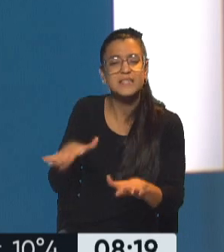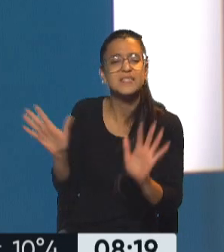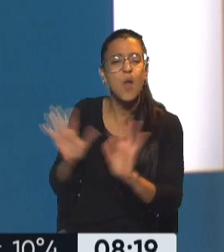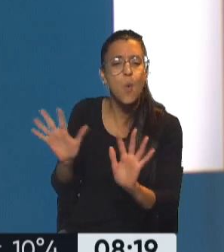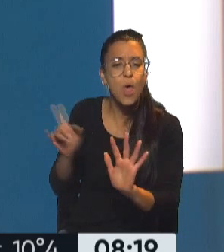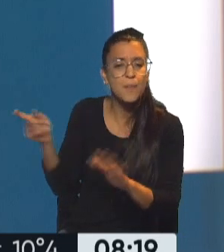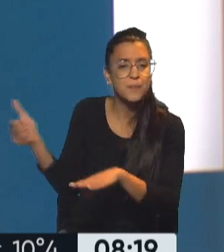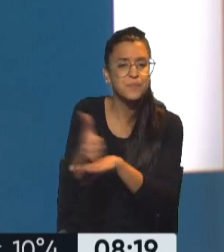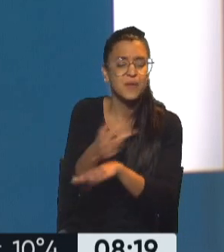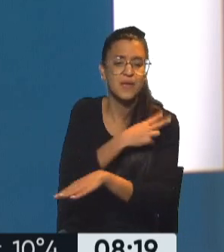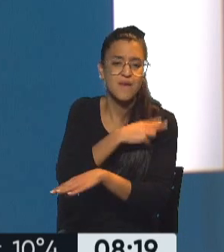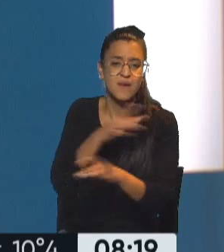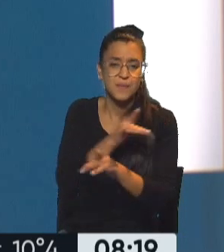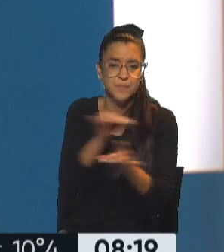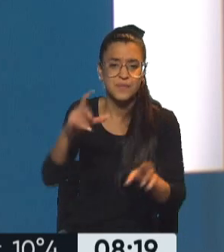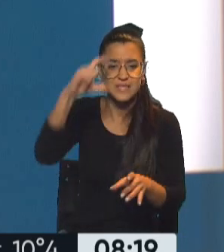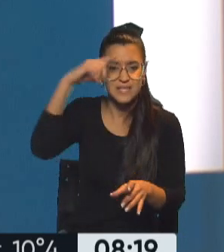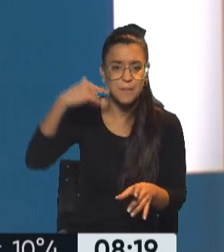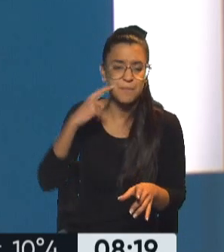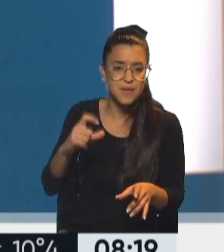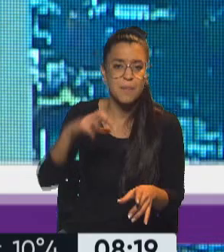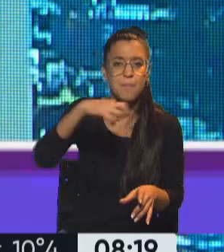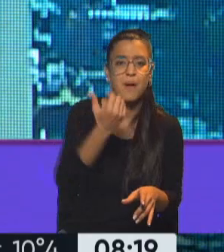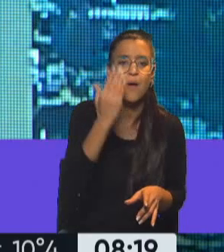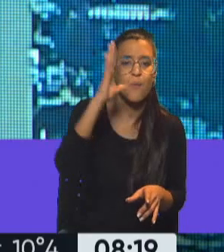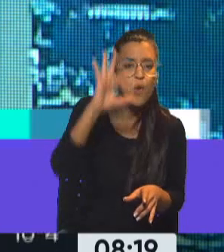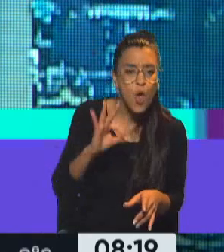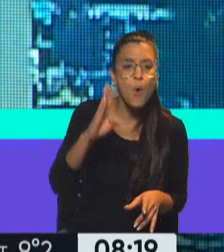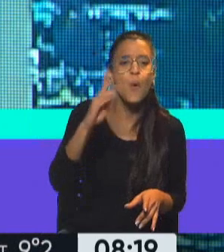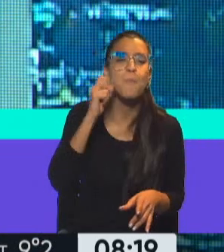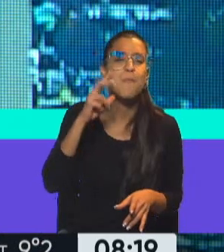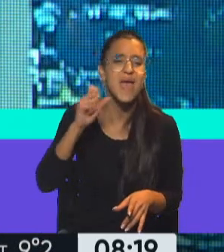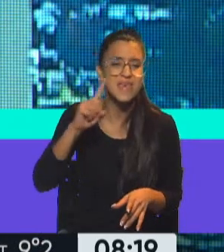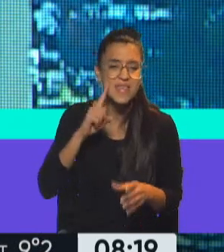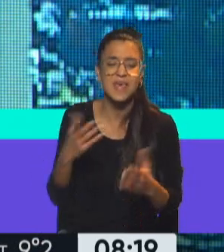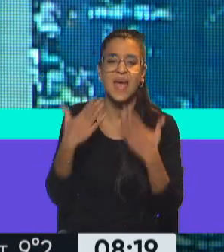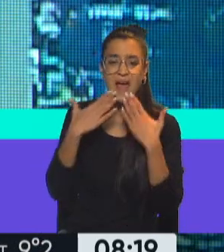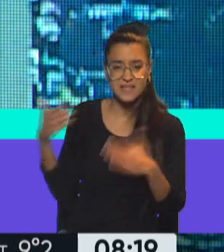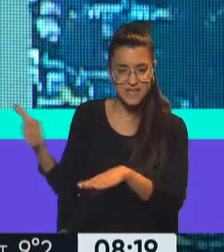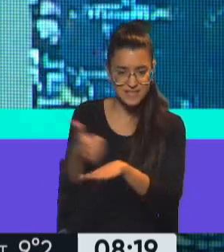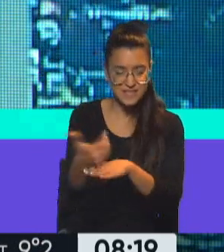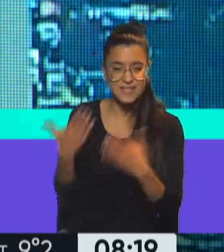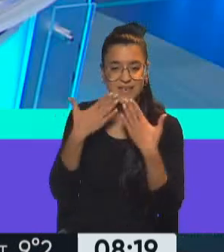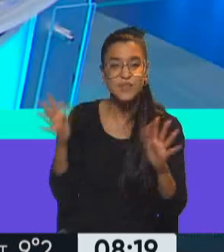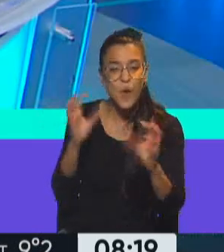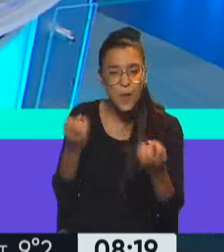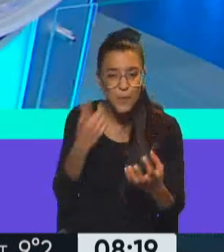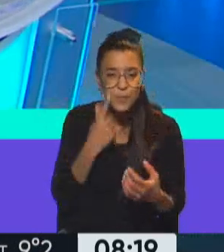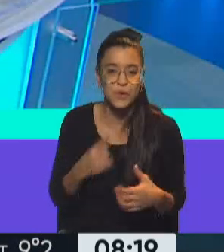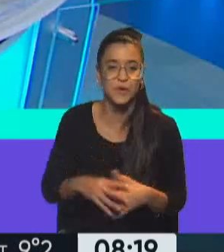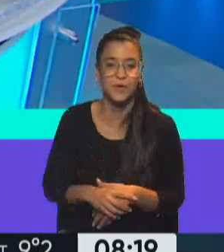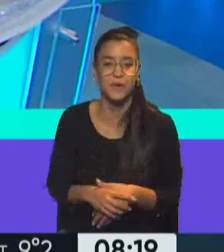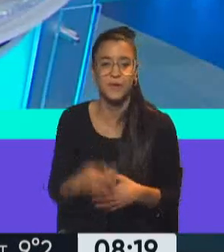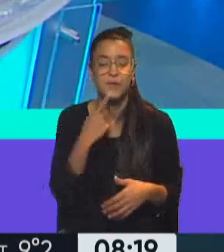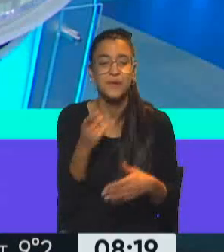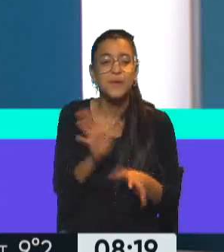a quien es jefe de infectología del CEMIC, el doctor Pablo Bombey. Doctor, buen día, gracias por estar aquí. Buen día, doctor. Buen día, gracias a ustedes. A ver,